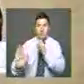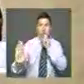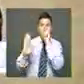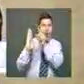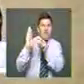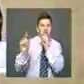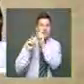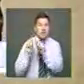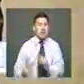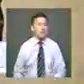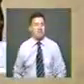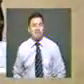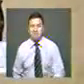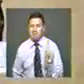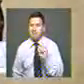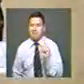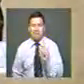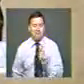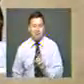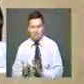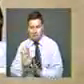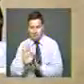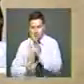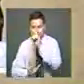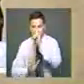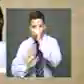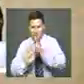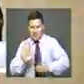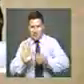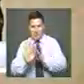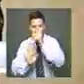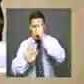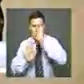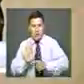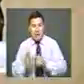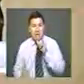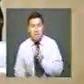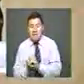Las parejas del mismo